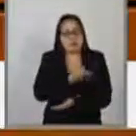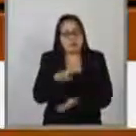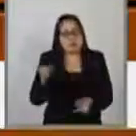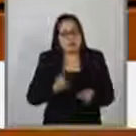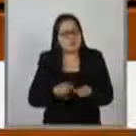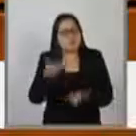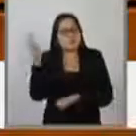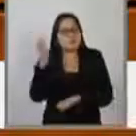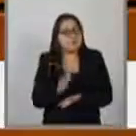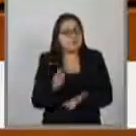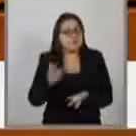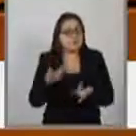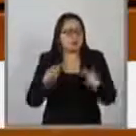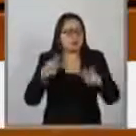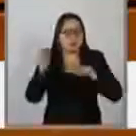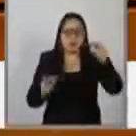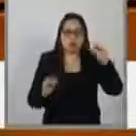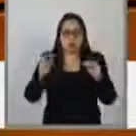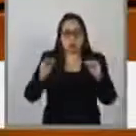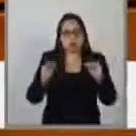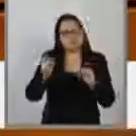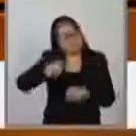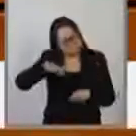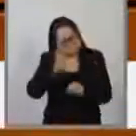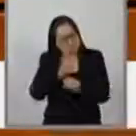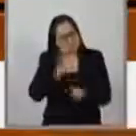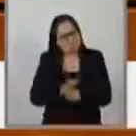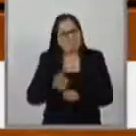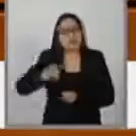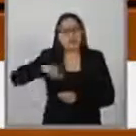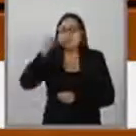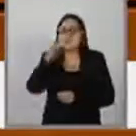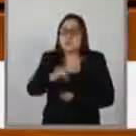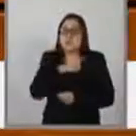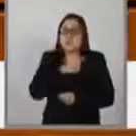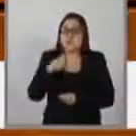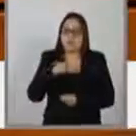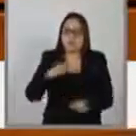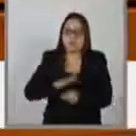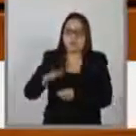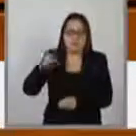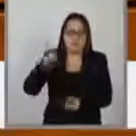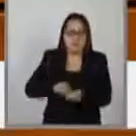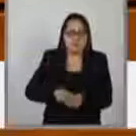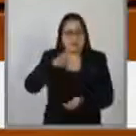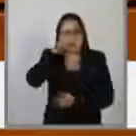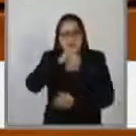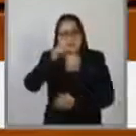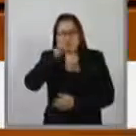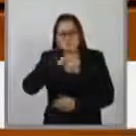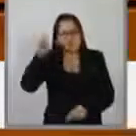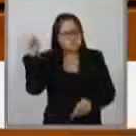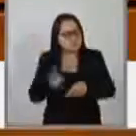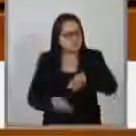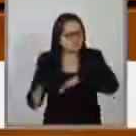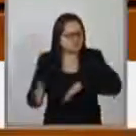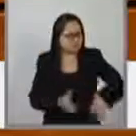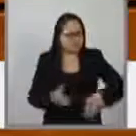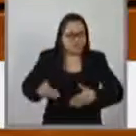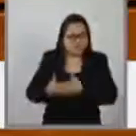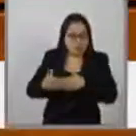la desigualdad. Estamos a favor de que se elimine cualquier irregularidad y traba